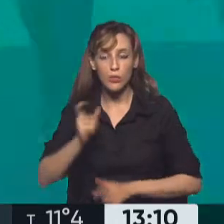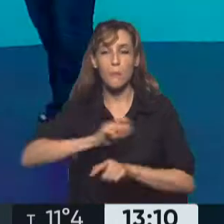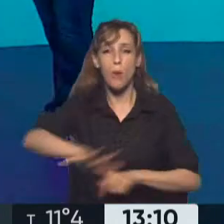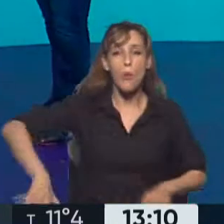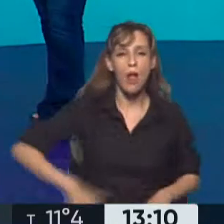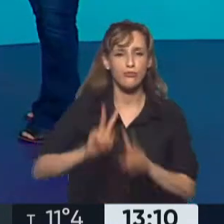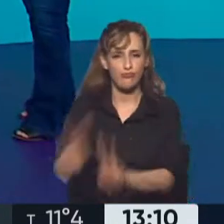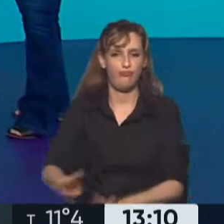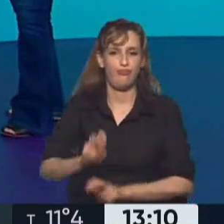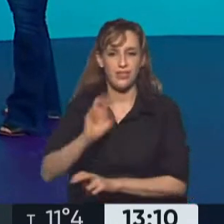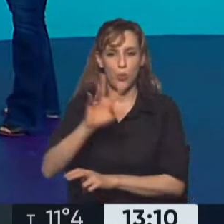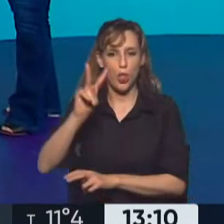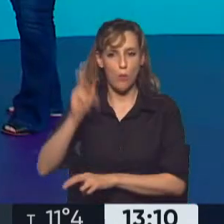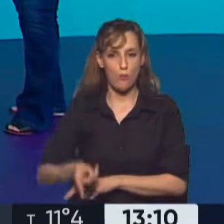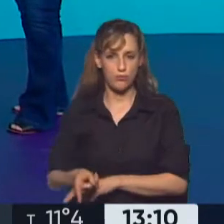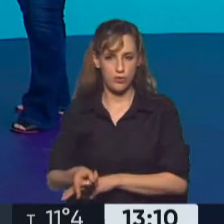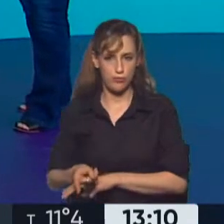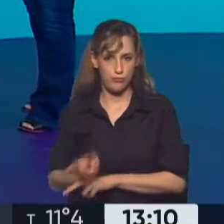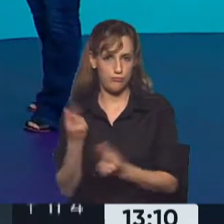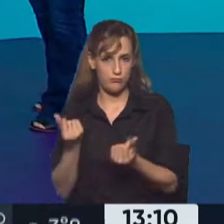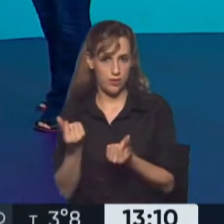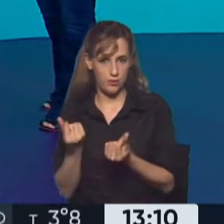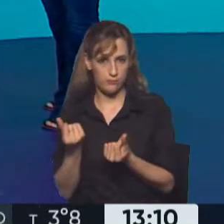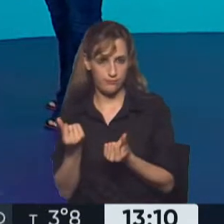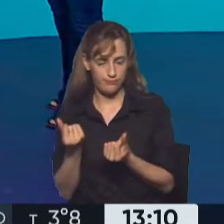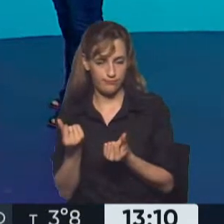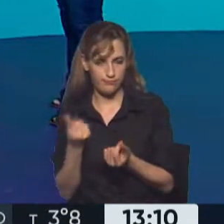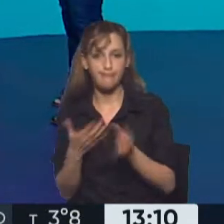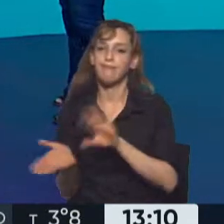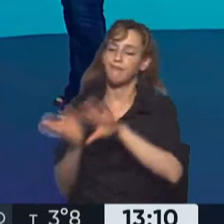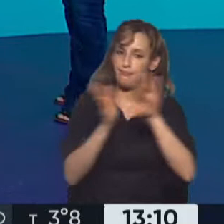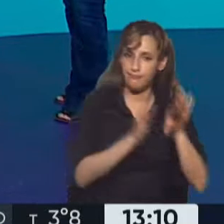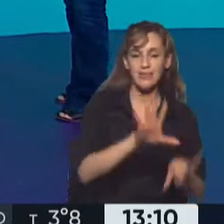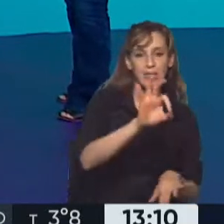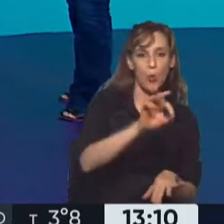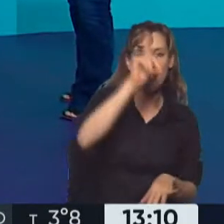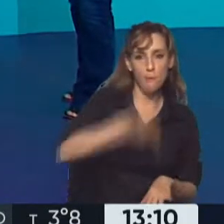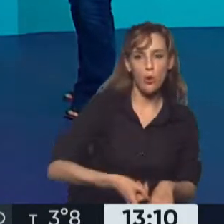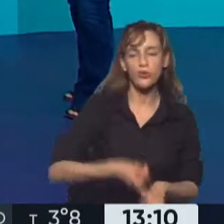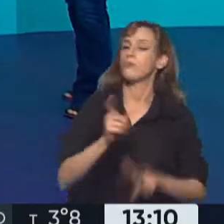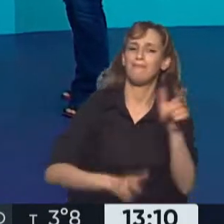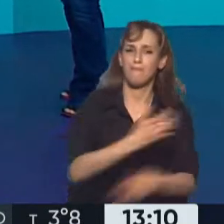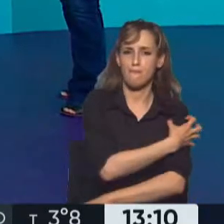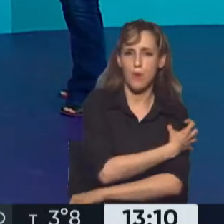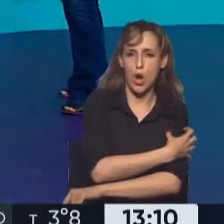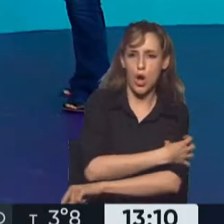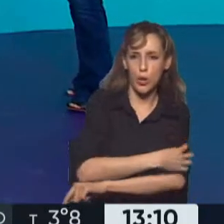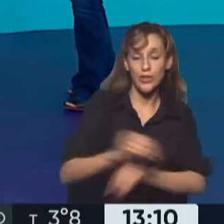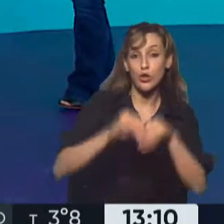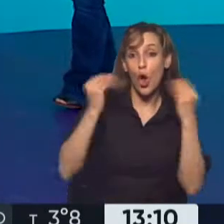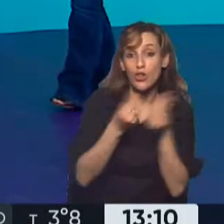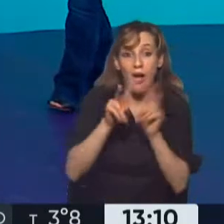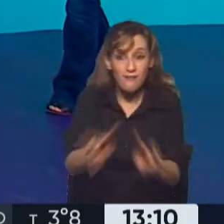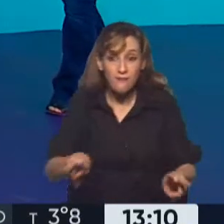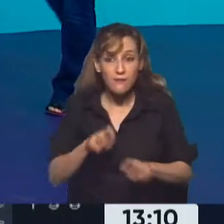población. Luego vamos al extremo opuesto, el 50% más pobre se queda solamente con el